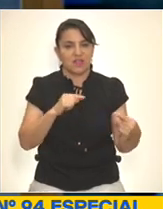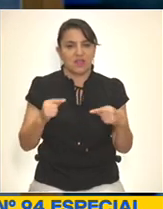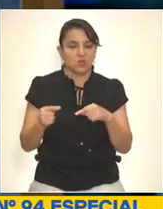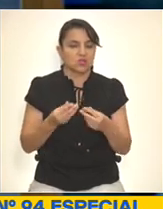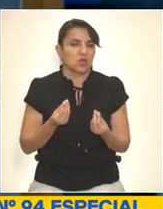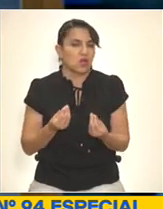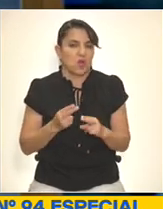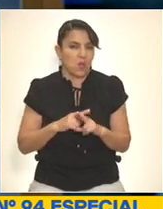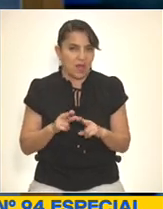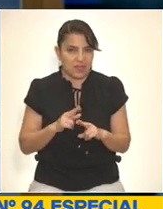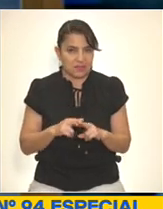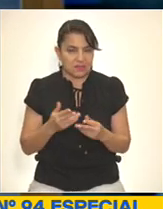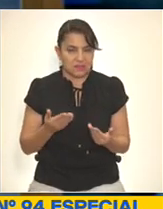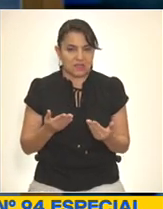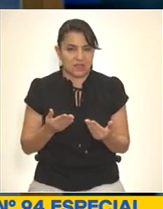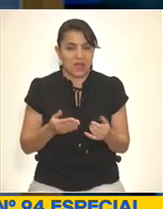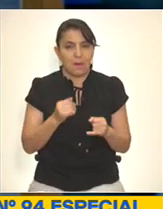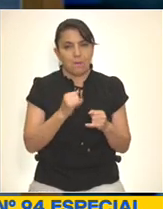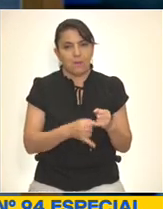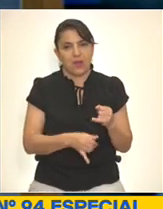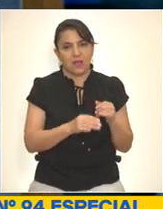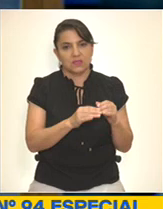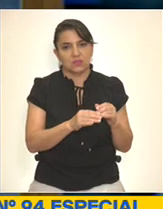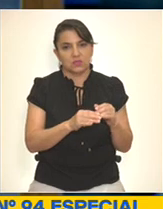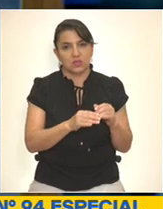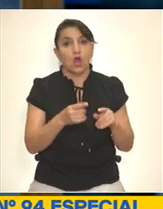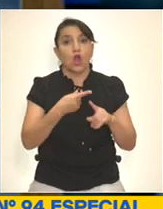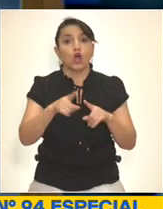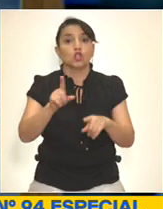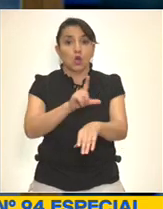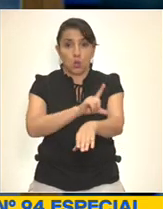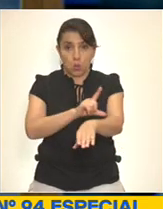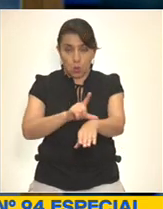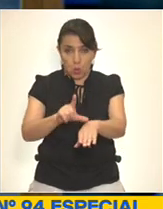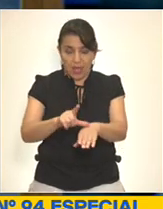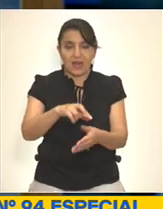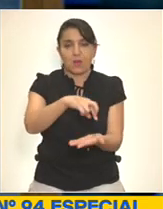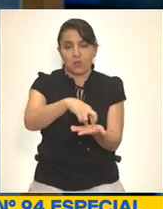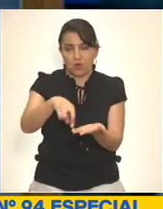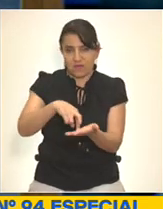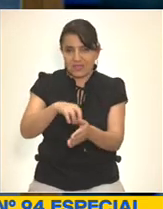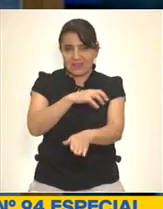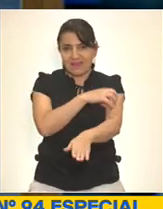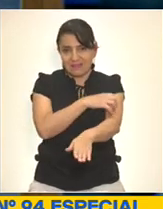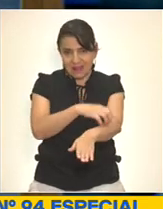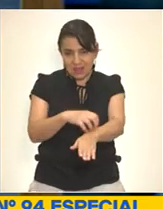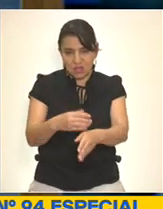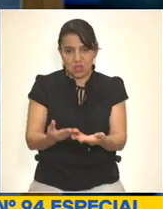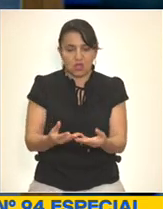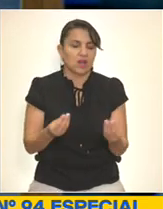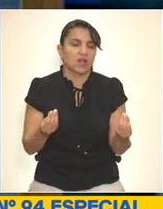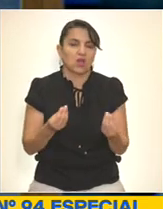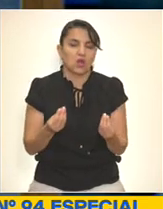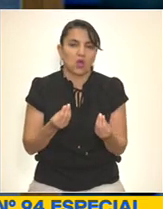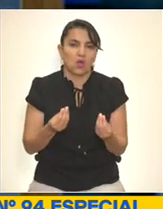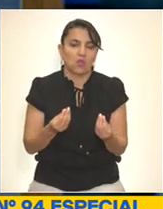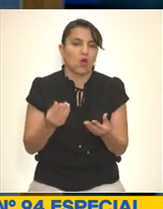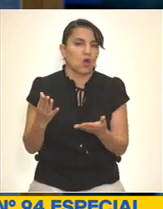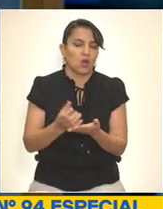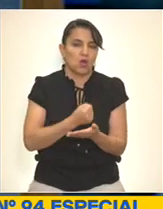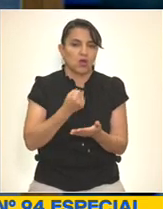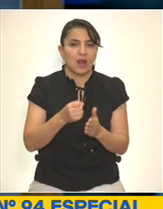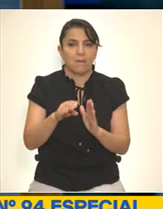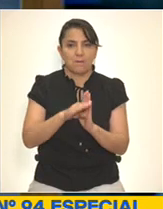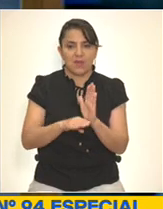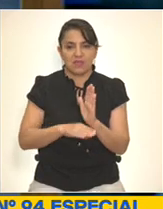aplicación, su ampliación a otras provincias y regiones, sobre la efectividad de esta medida en la